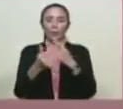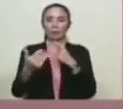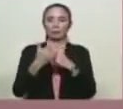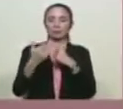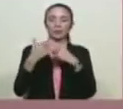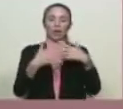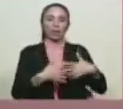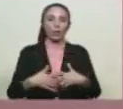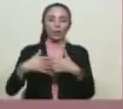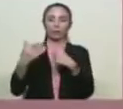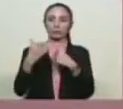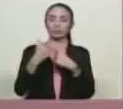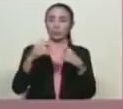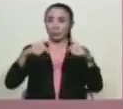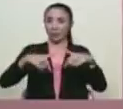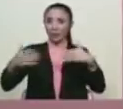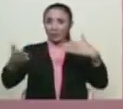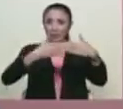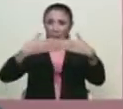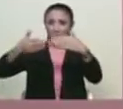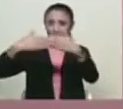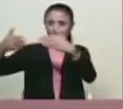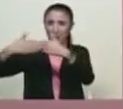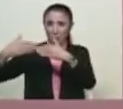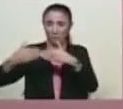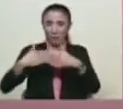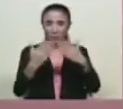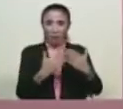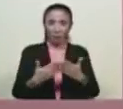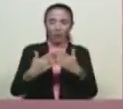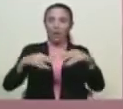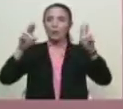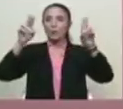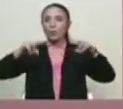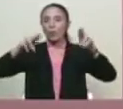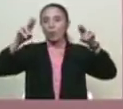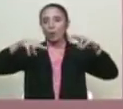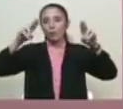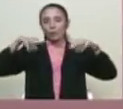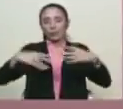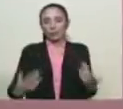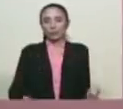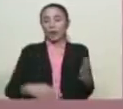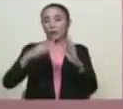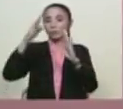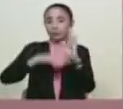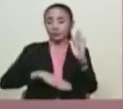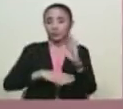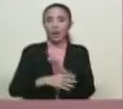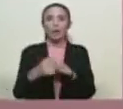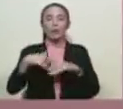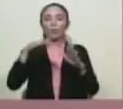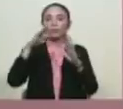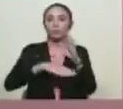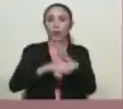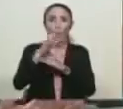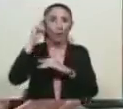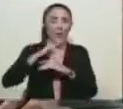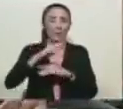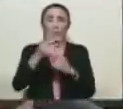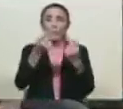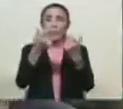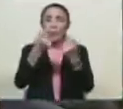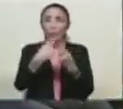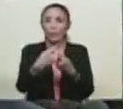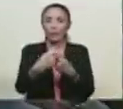sanciones gringos y nosotros no cerramos ni un aula de clase. Nosotros no rebajamos el sueldo, ni le congelamos el sueldo a los maestros.